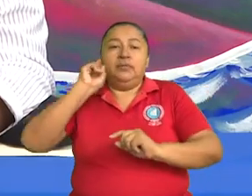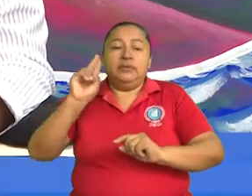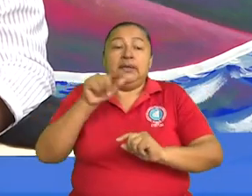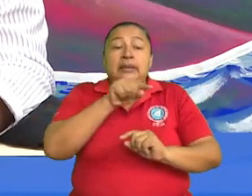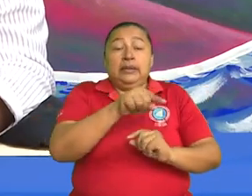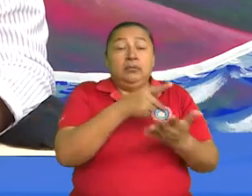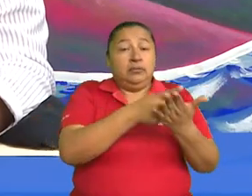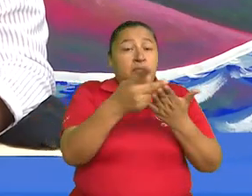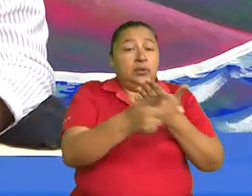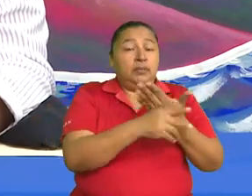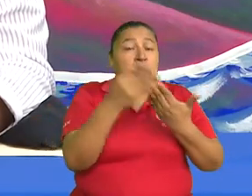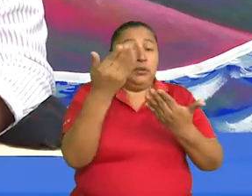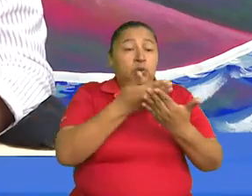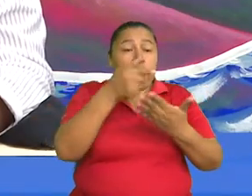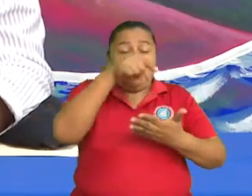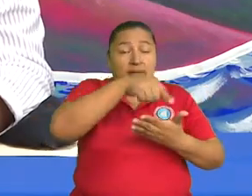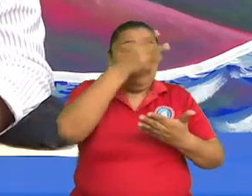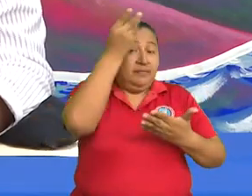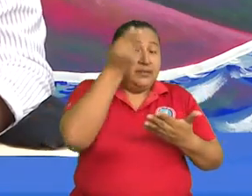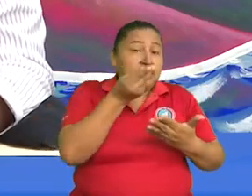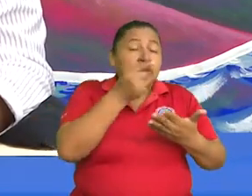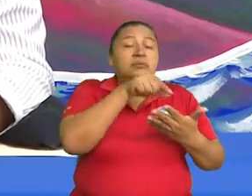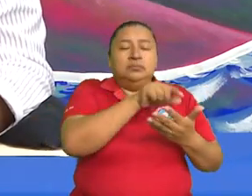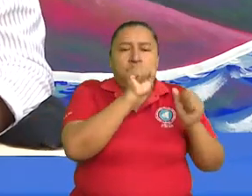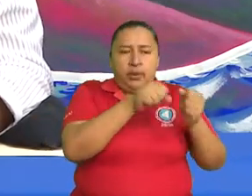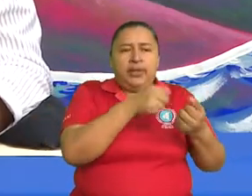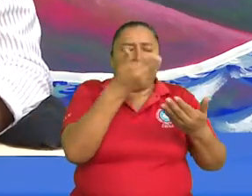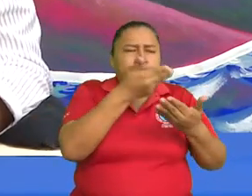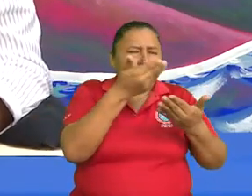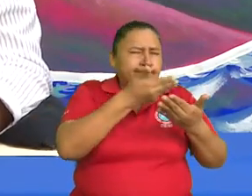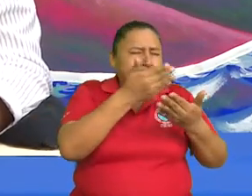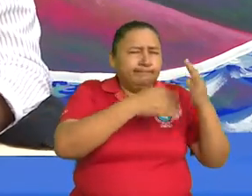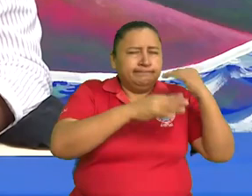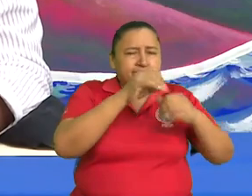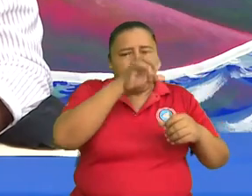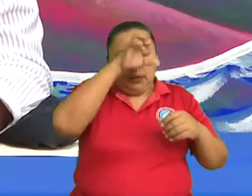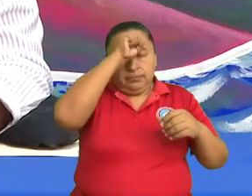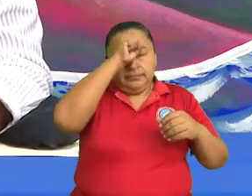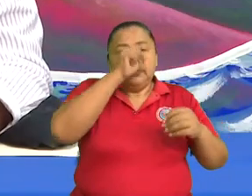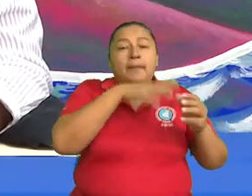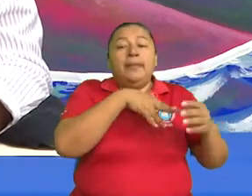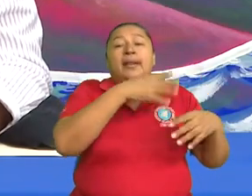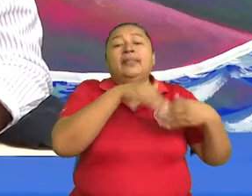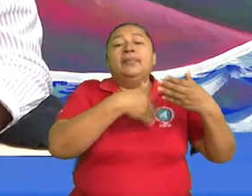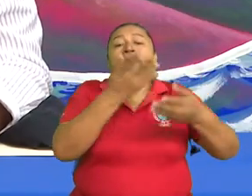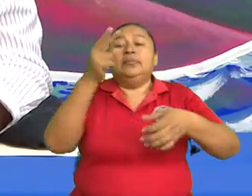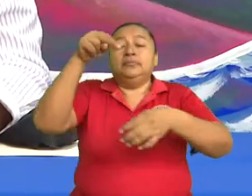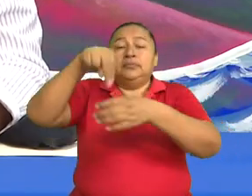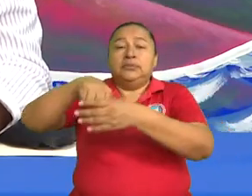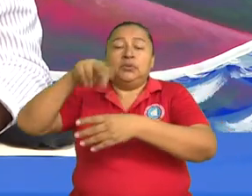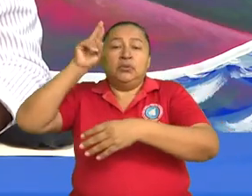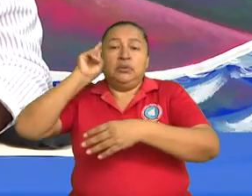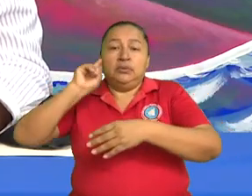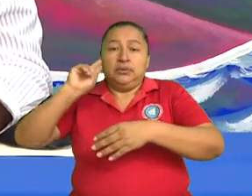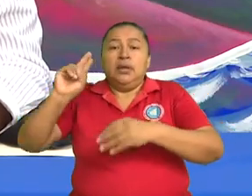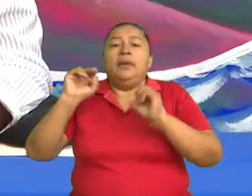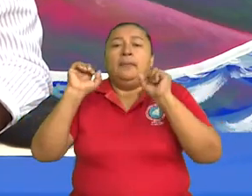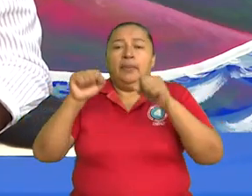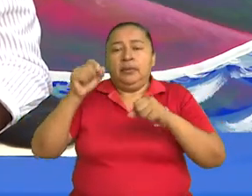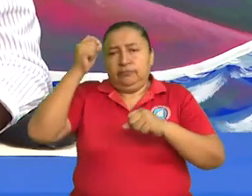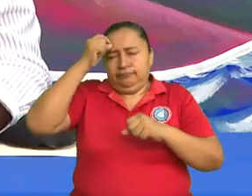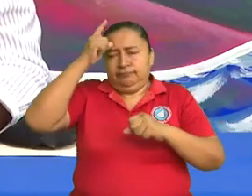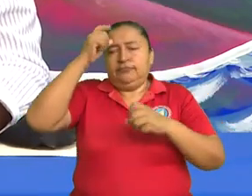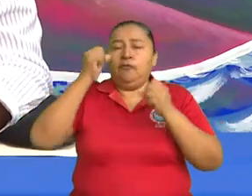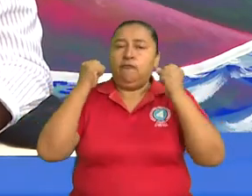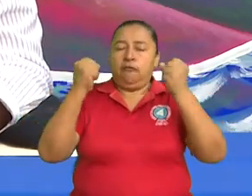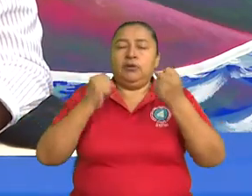de estudio de bachillerato tengan afianzamiento también de cara al ingreso a universidades, que entren con conocimientos